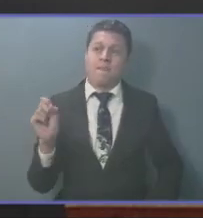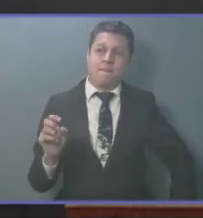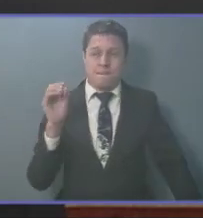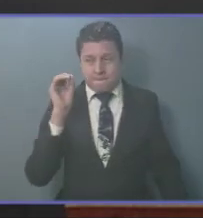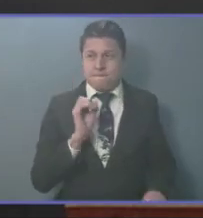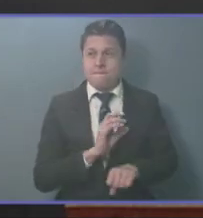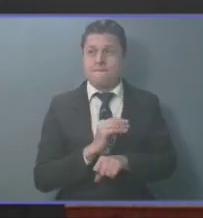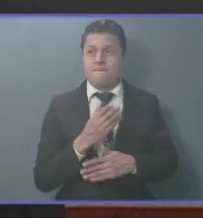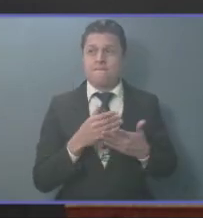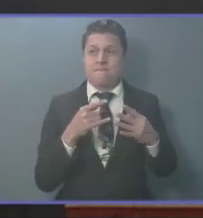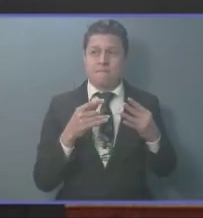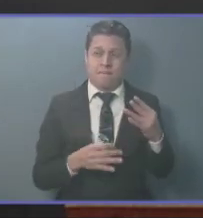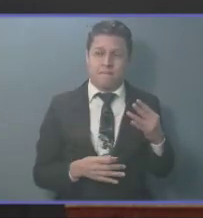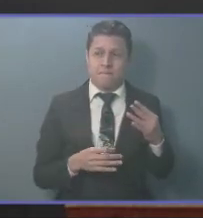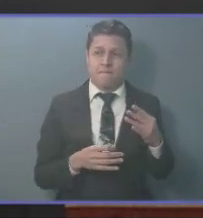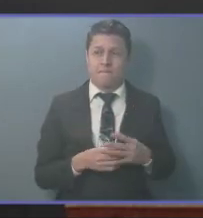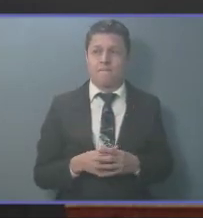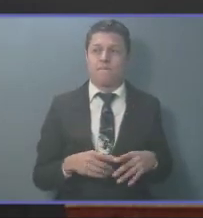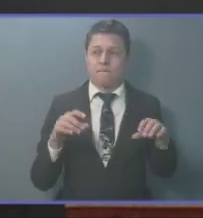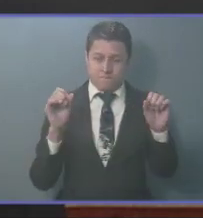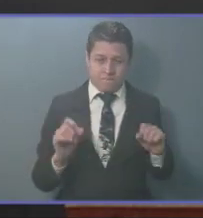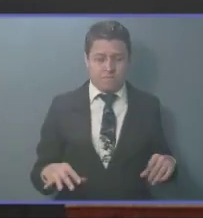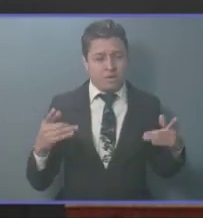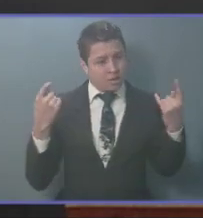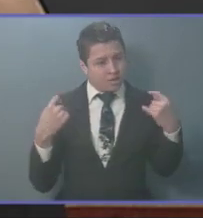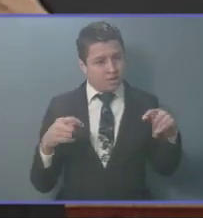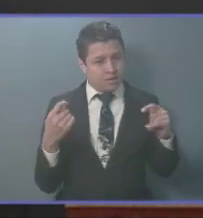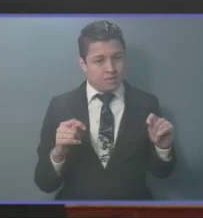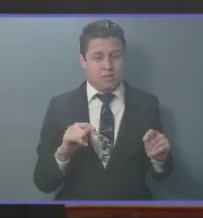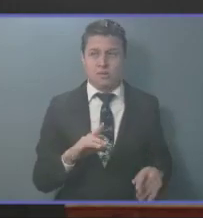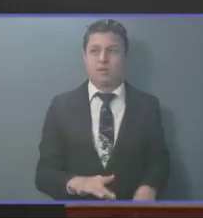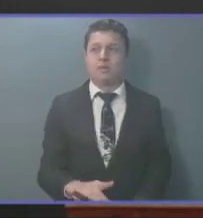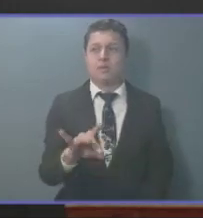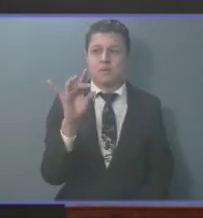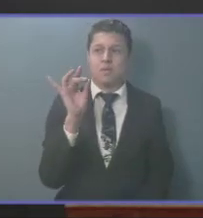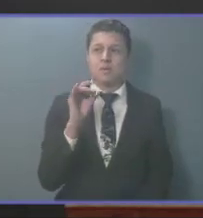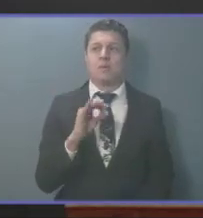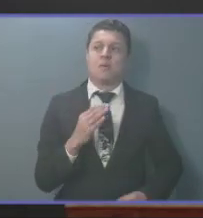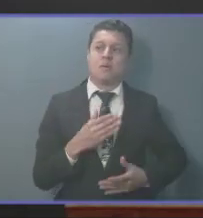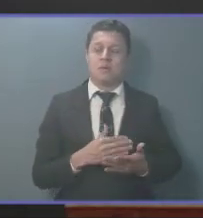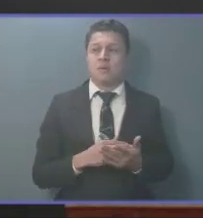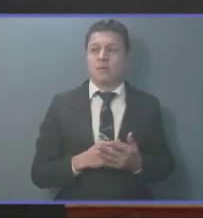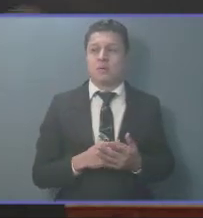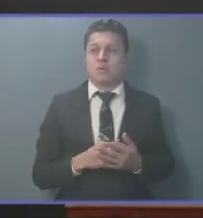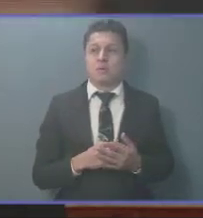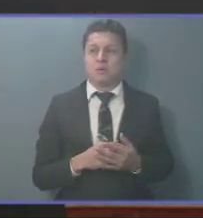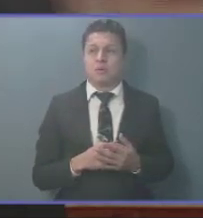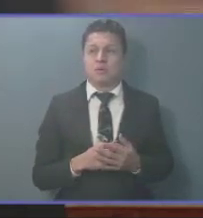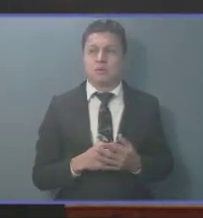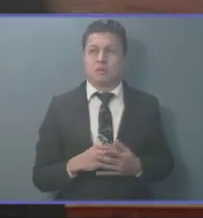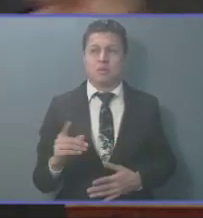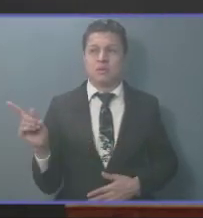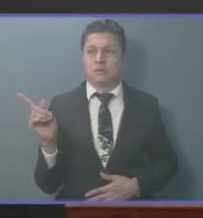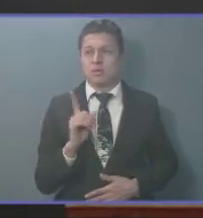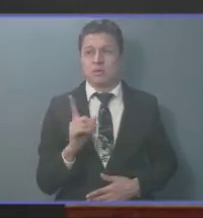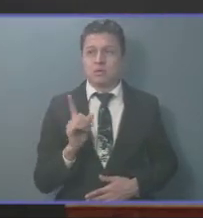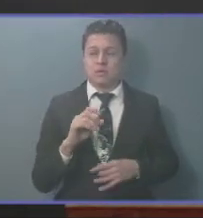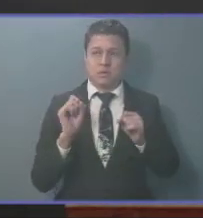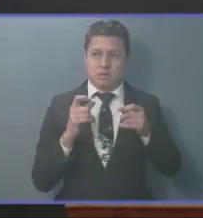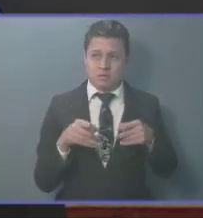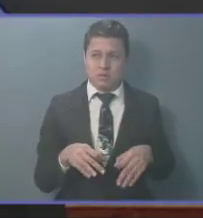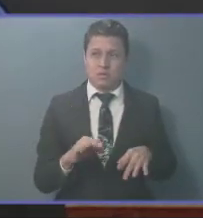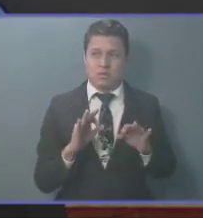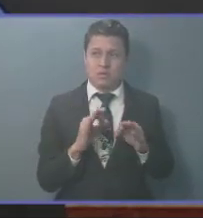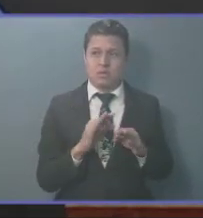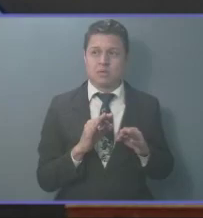observado este decreto para tratar de encontrarnos en los puntos pendientes que no eran de